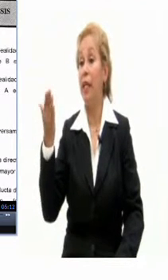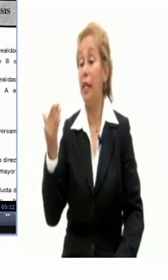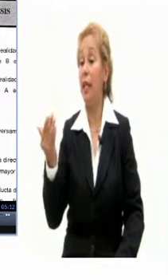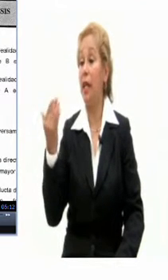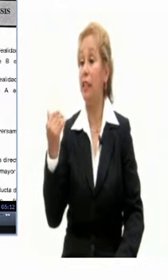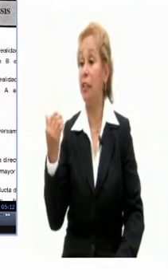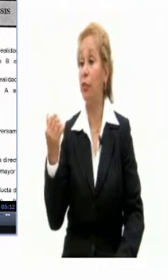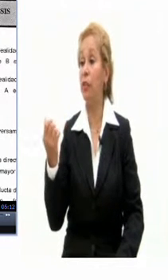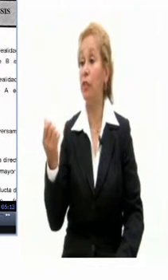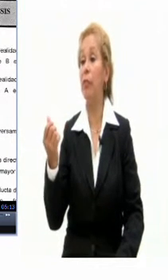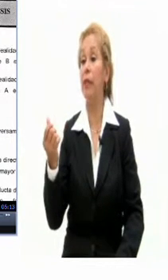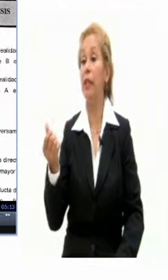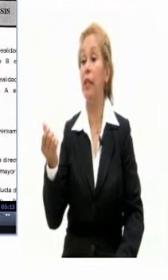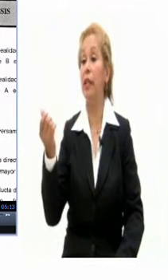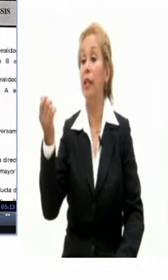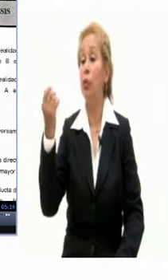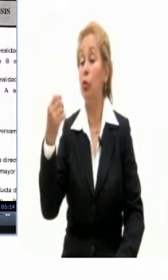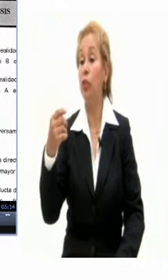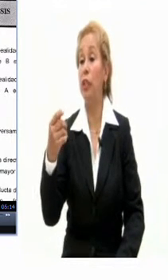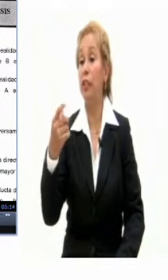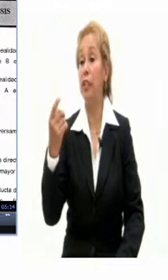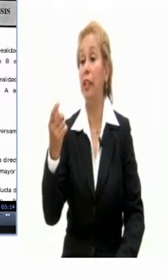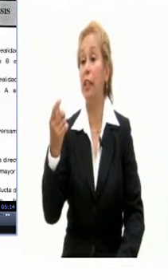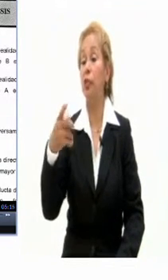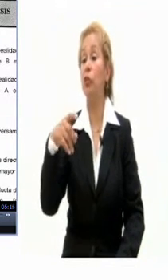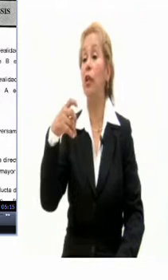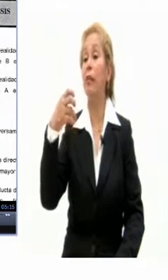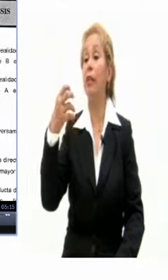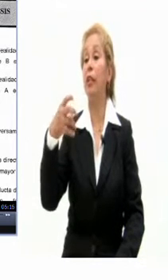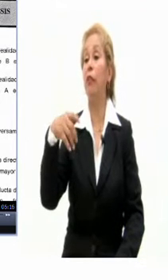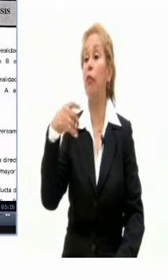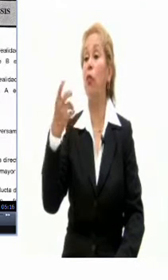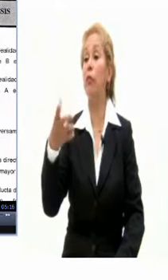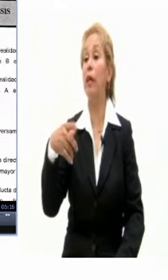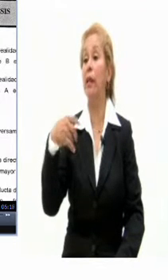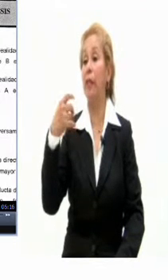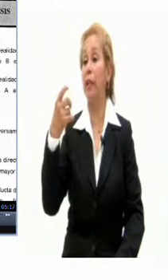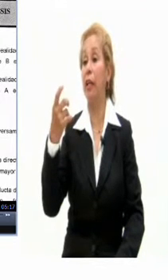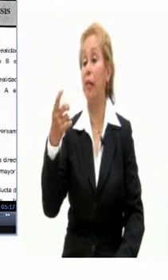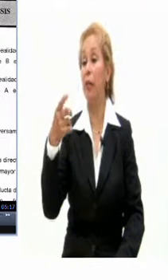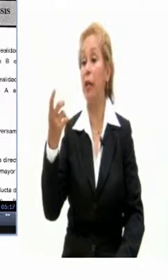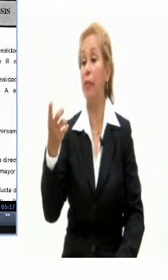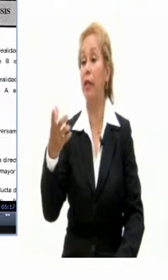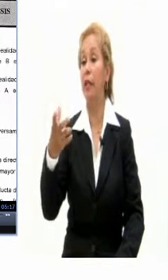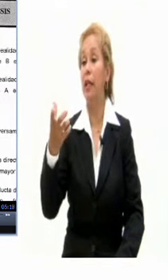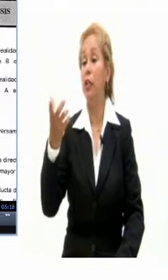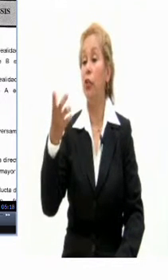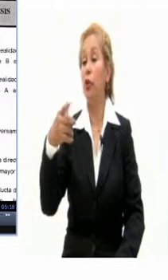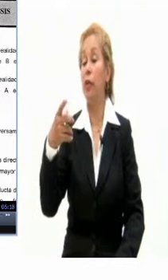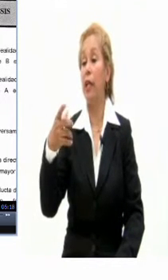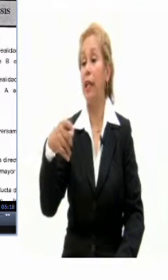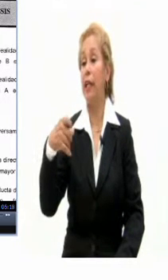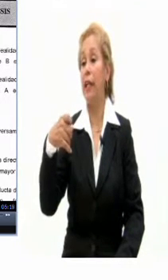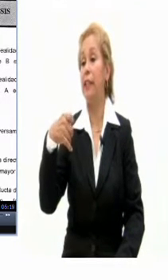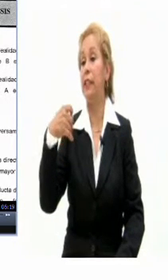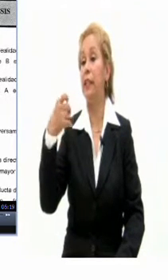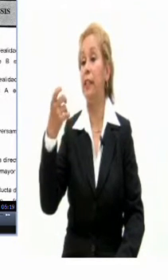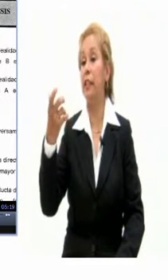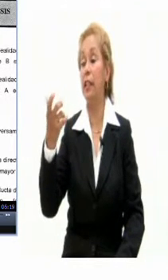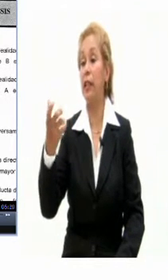En B. Y así sucesivamente, ustedes tienen no solamente formas de plantear problemas